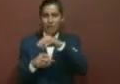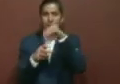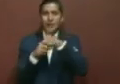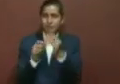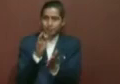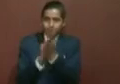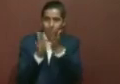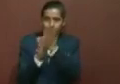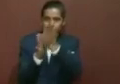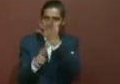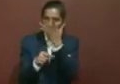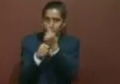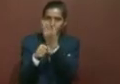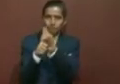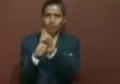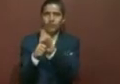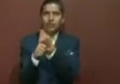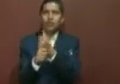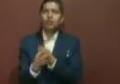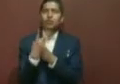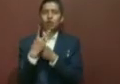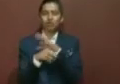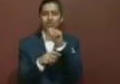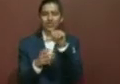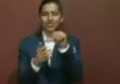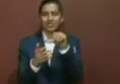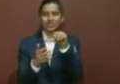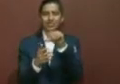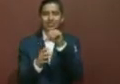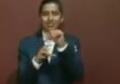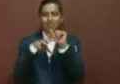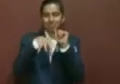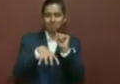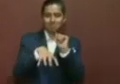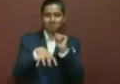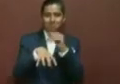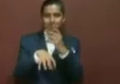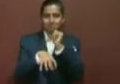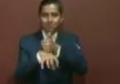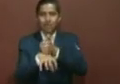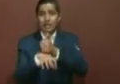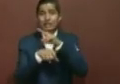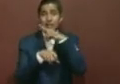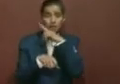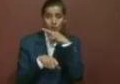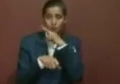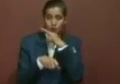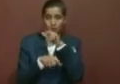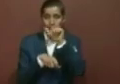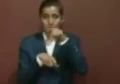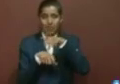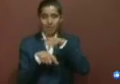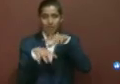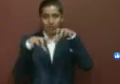los centros integrales de servicios que nos faltan en Zamora y La